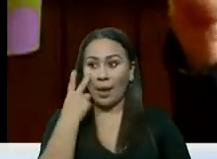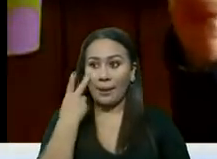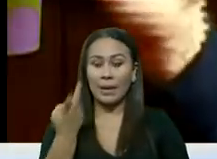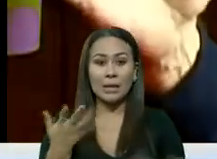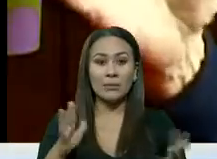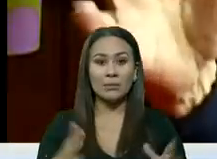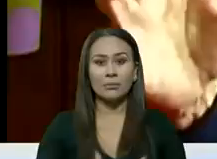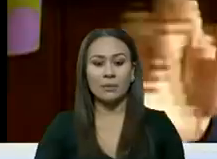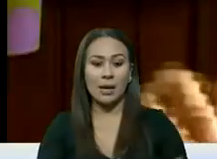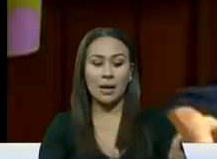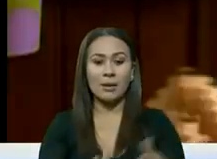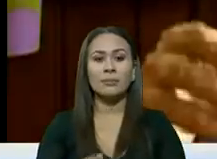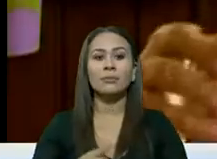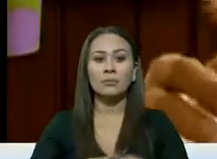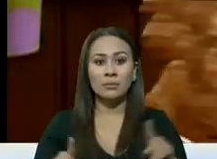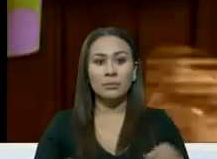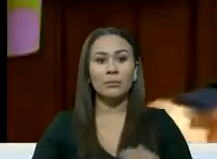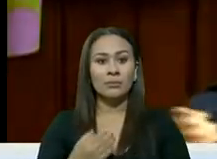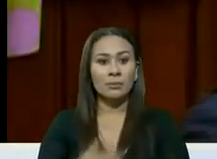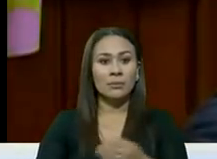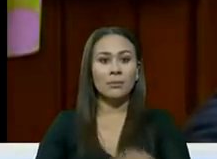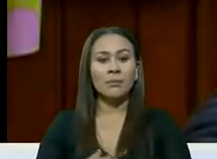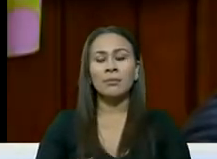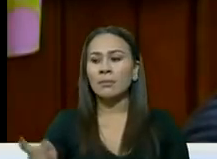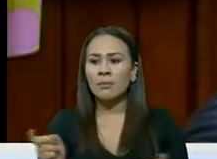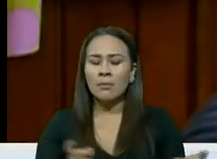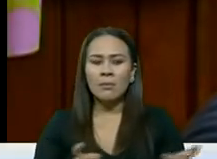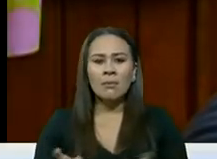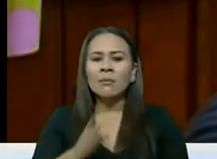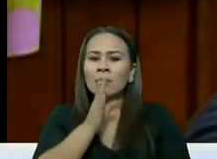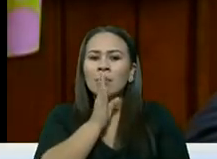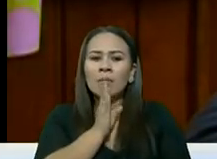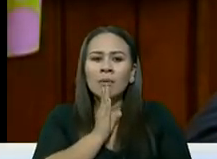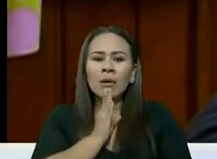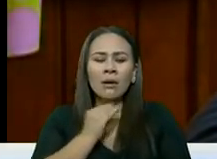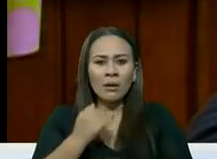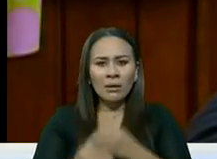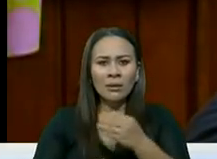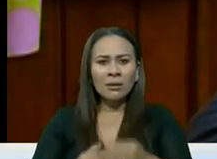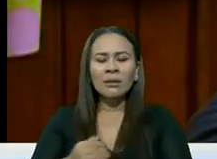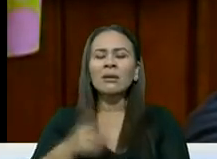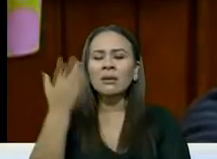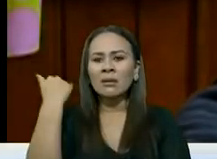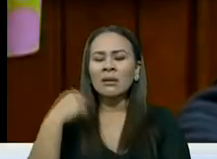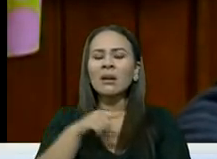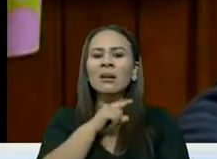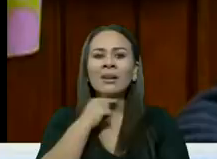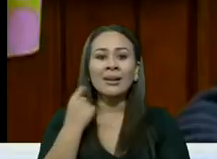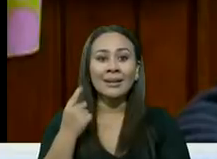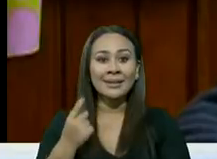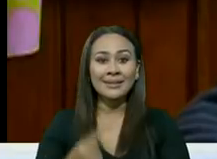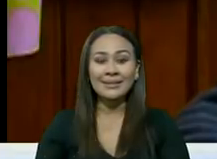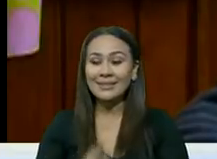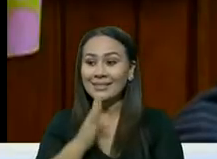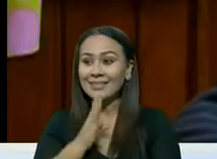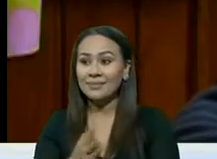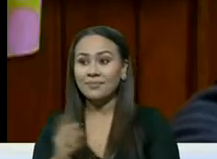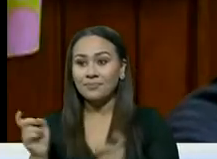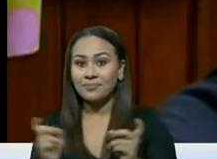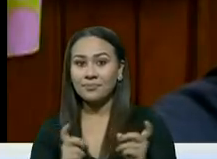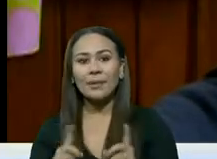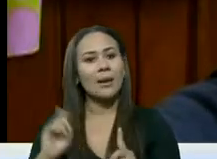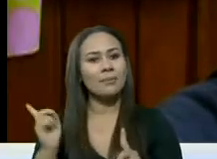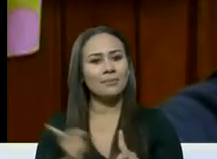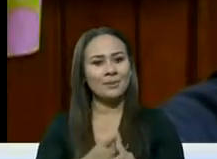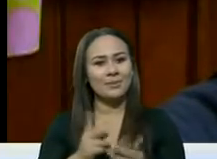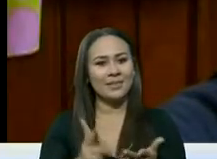el camino, pero en el camino se ajusta la carga, decía Monseñor Cándido Rada. Creo que es la primera